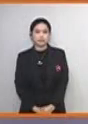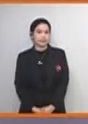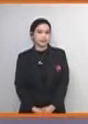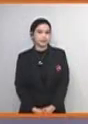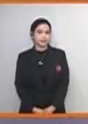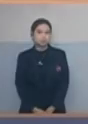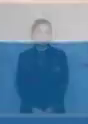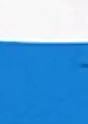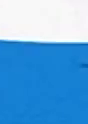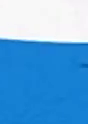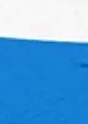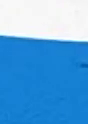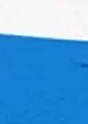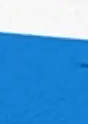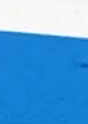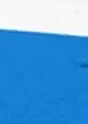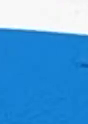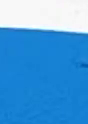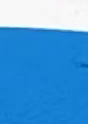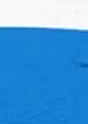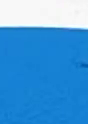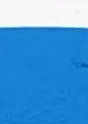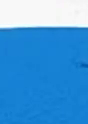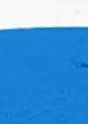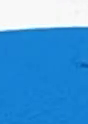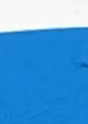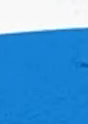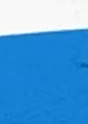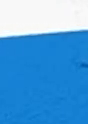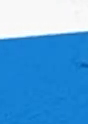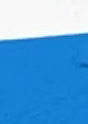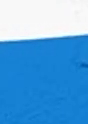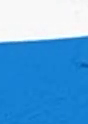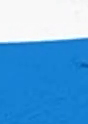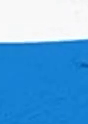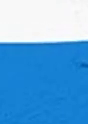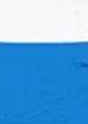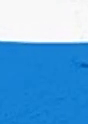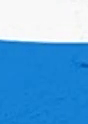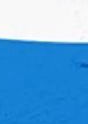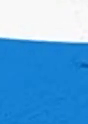Juega creyendo que será posible. Esto